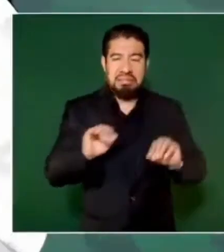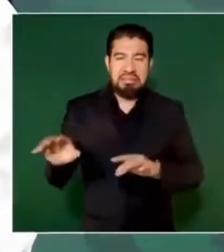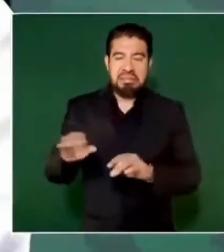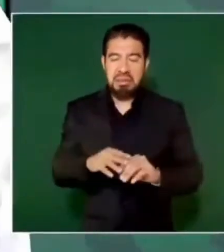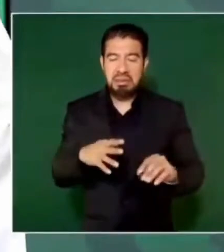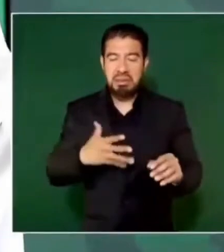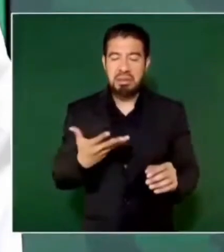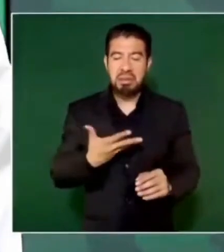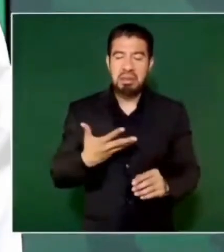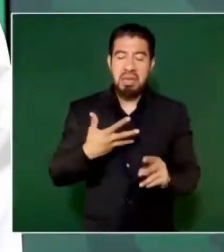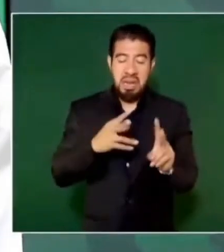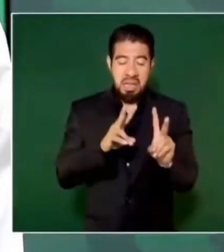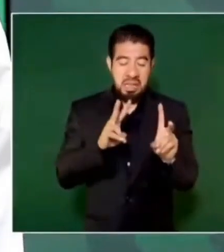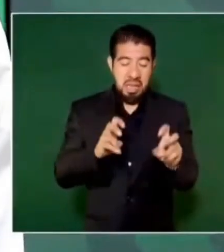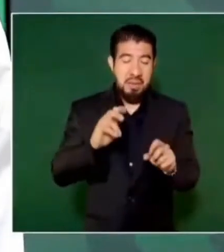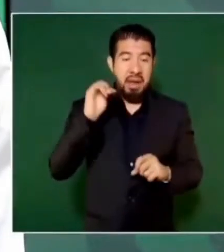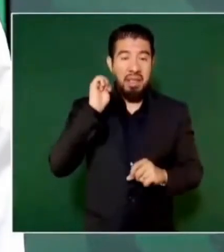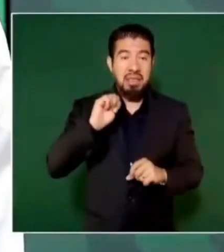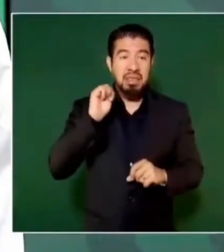mucho